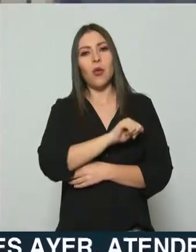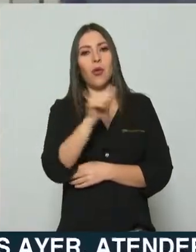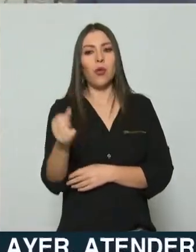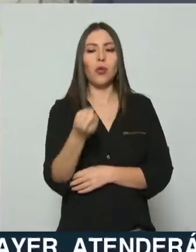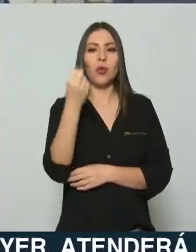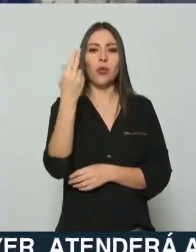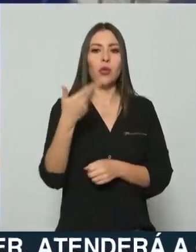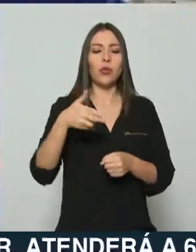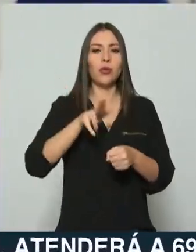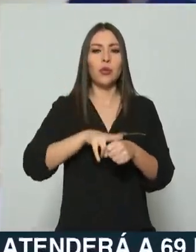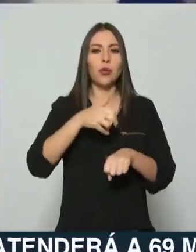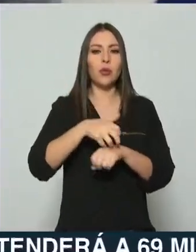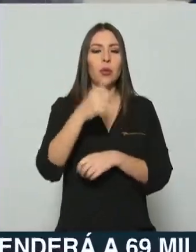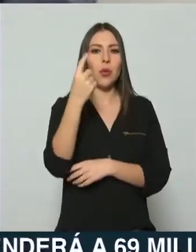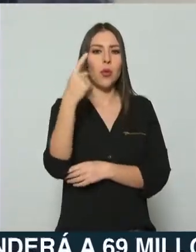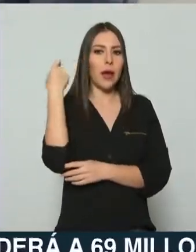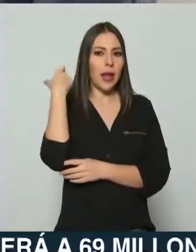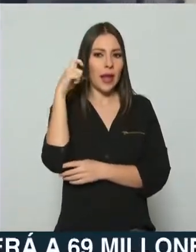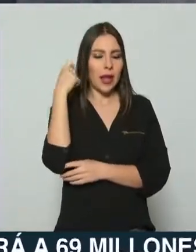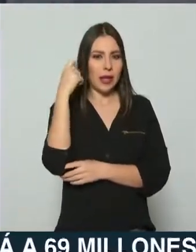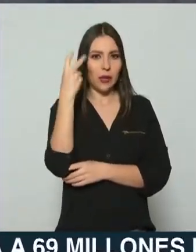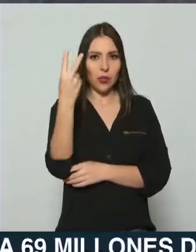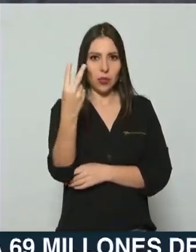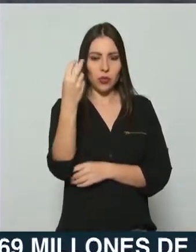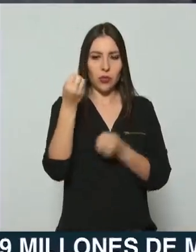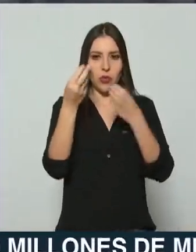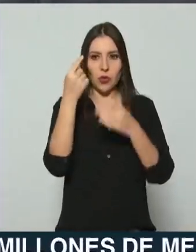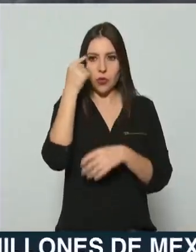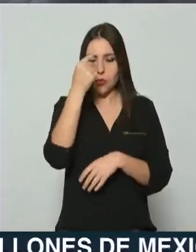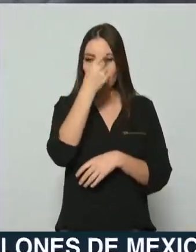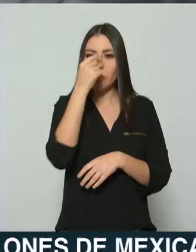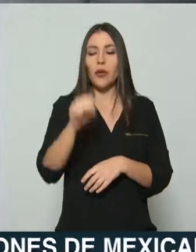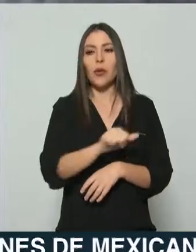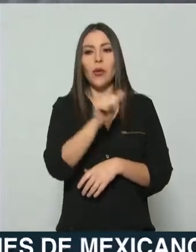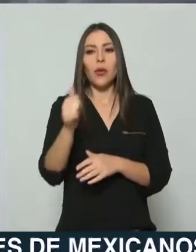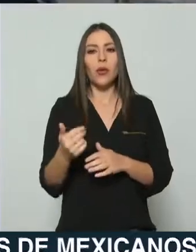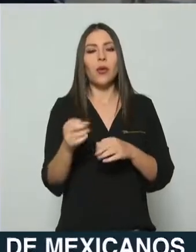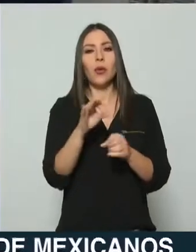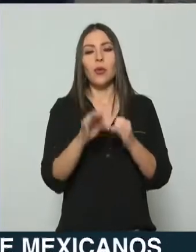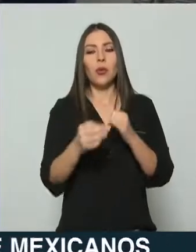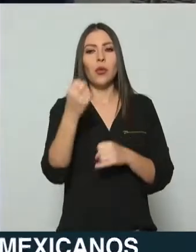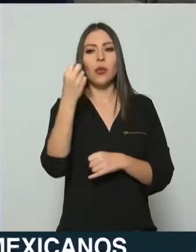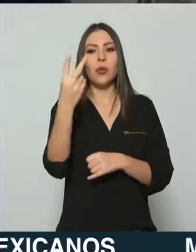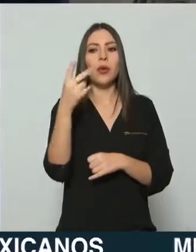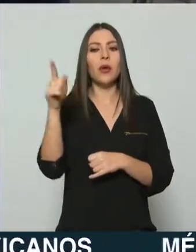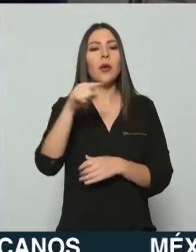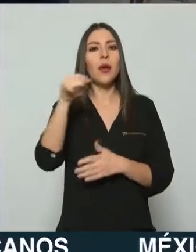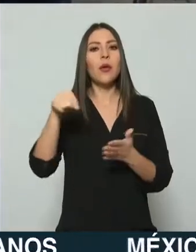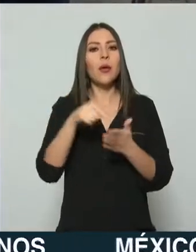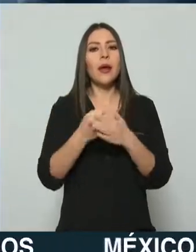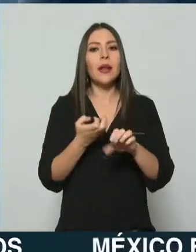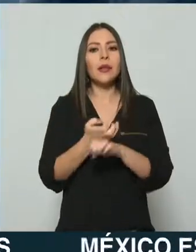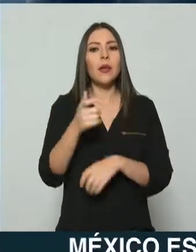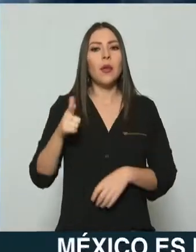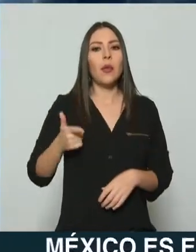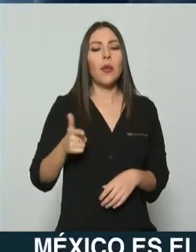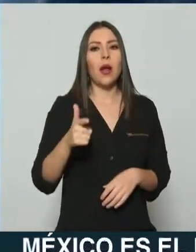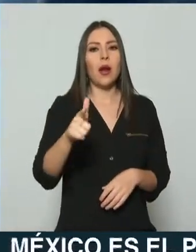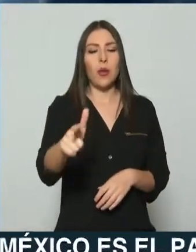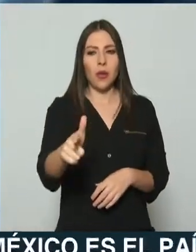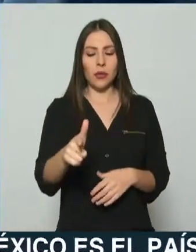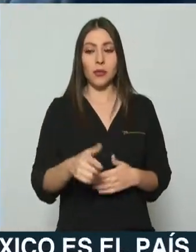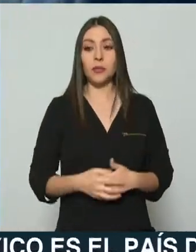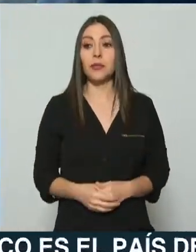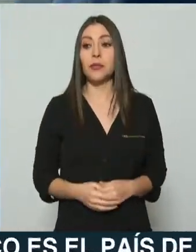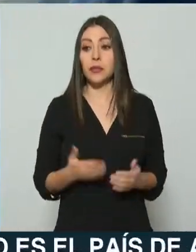General Regional número 1 en Querétaro y las últimas 2 del Hospital General de los Servicios de Salud del Estado de Guanajuato en Uriangato. Si